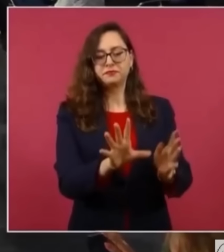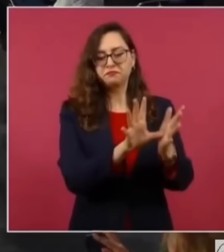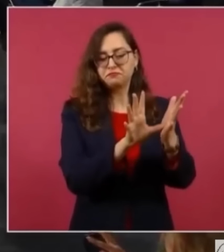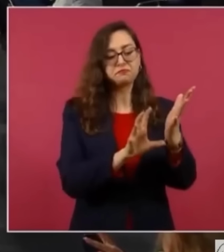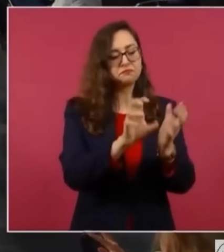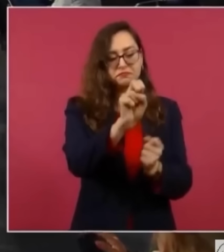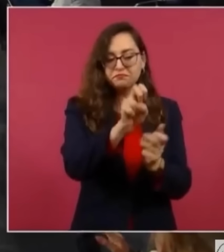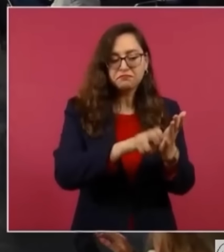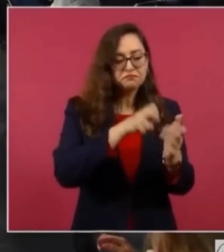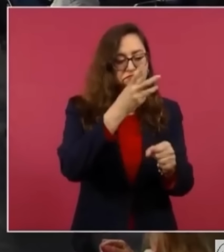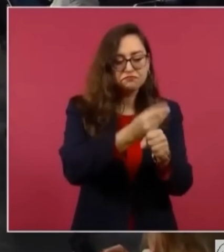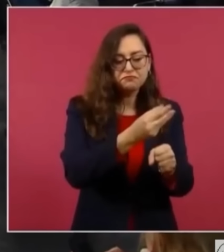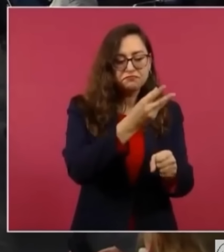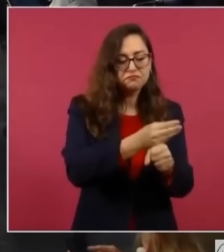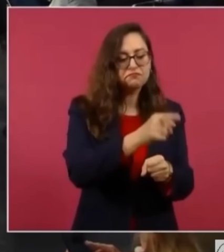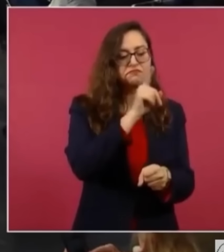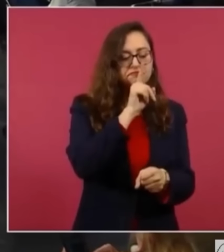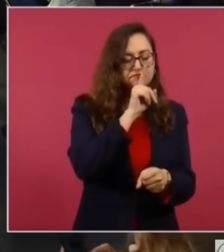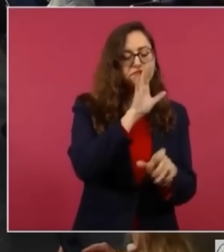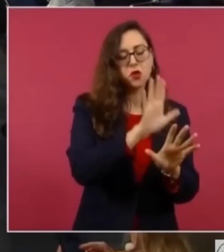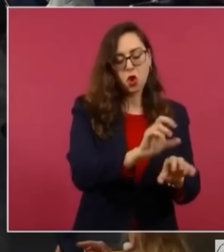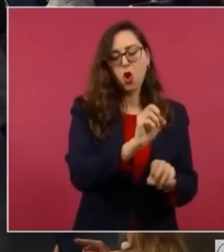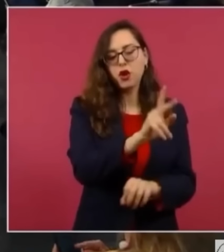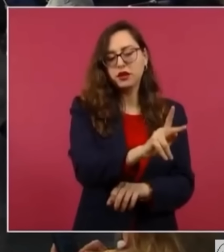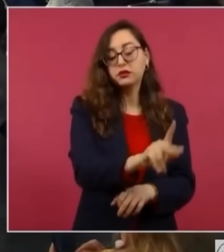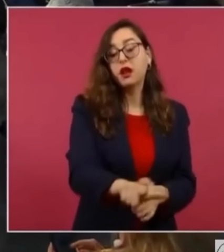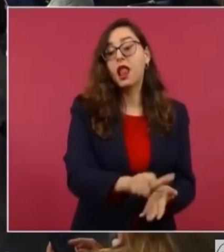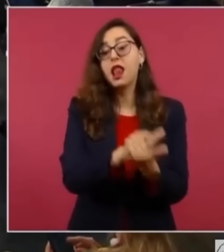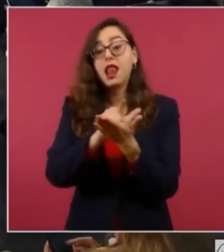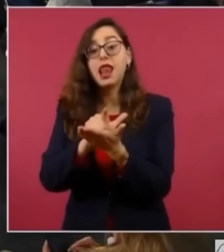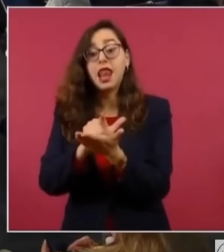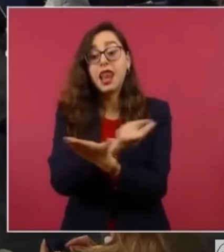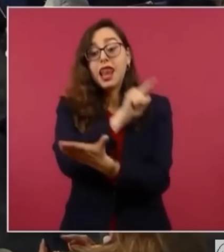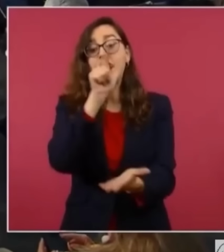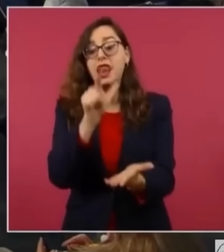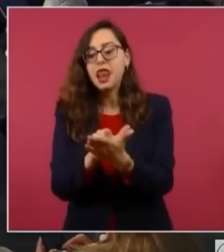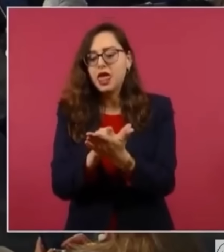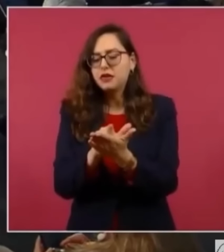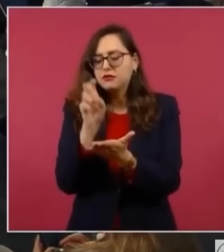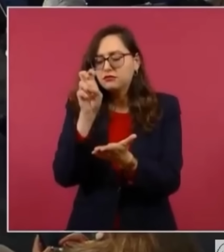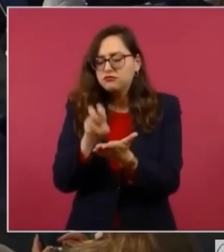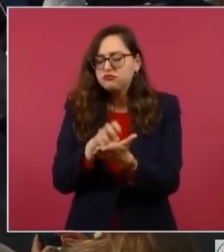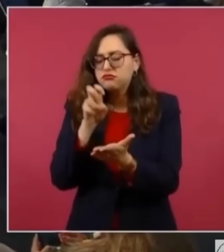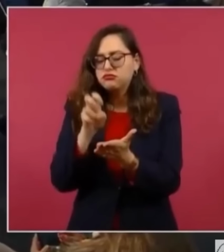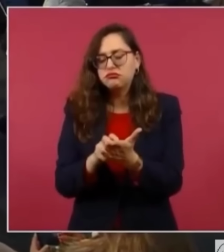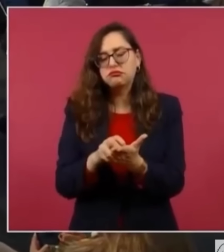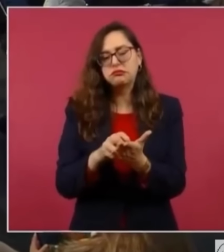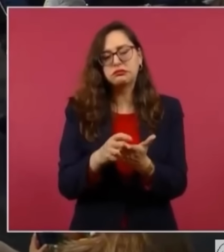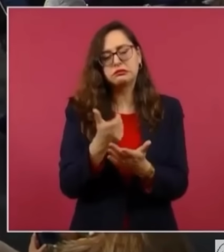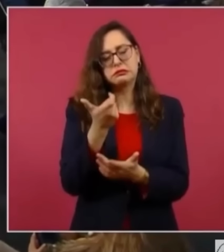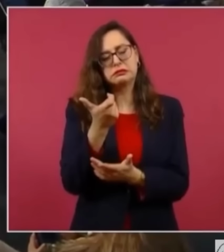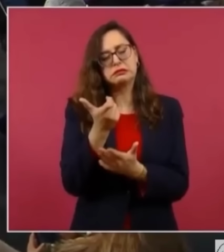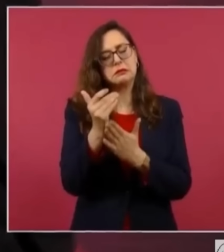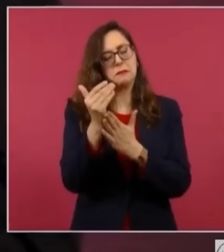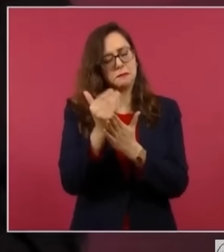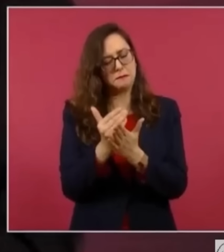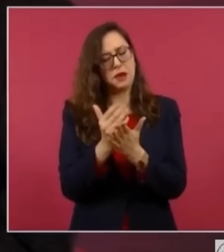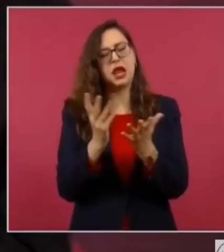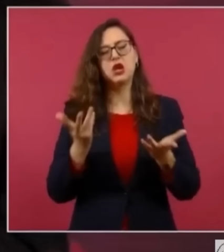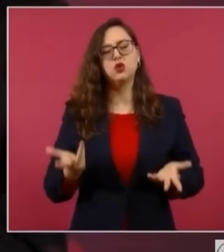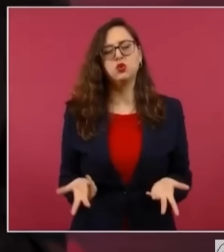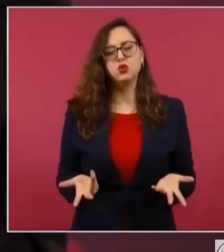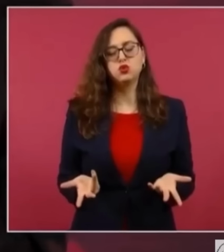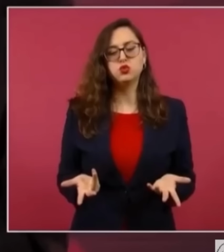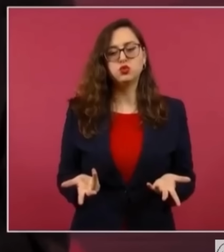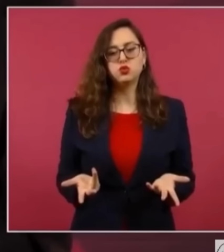cuando menos, a que no se gaste tanto, que se reduzcan los sueldos. Ah, también